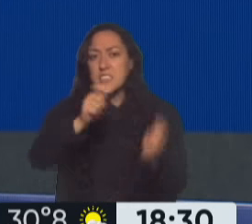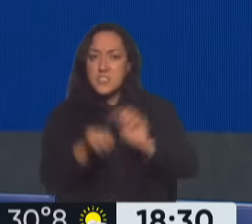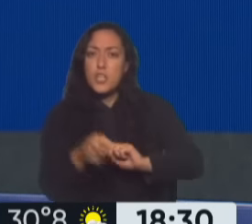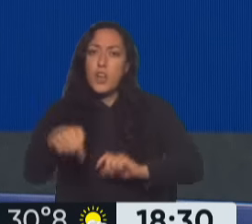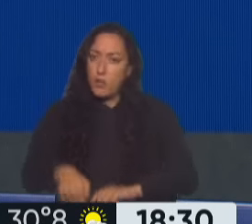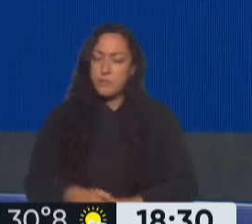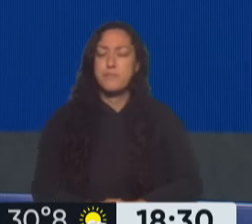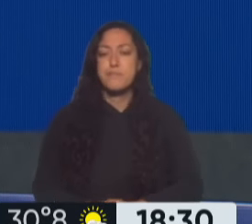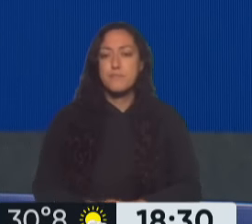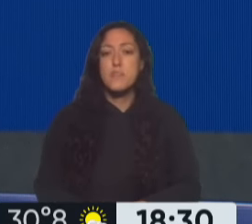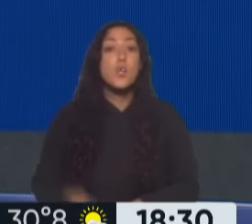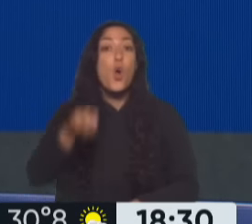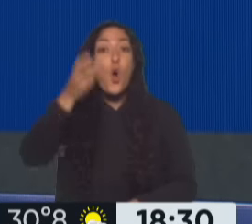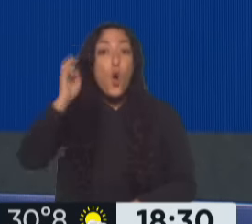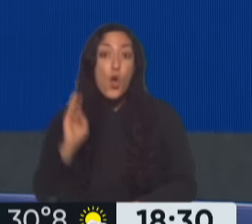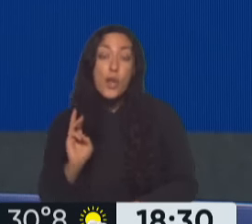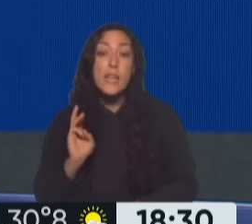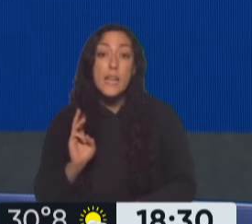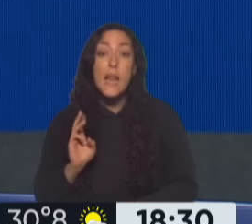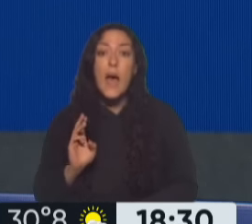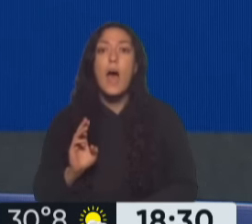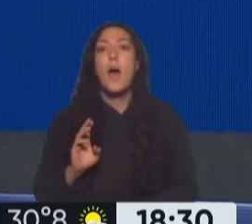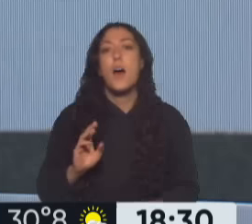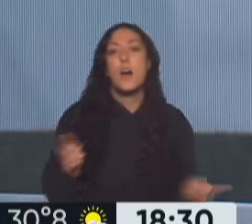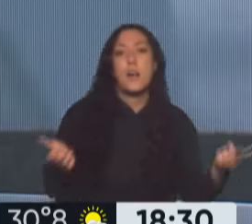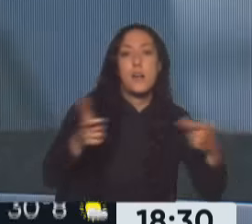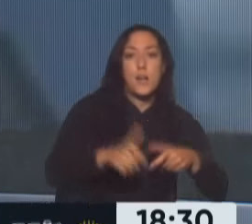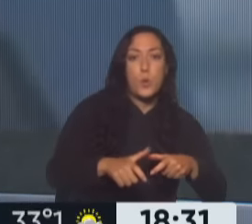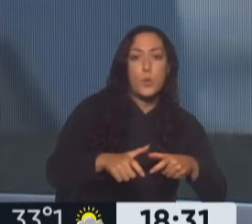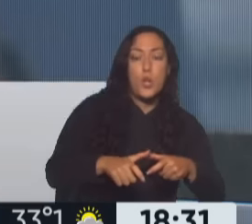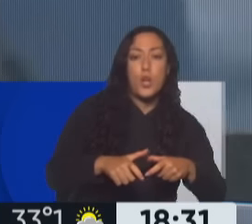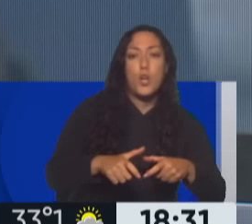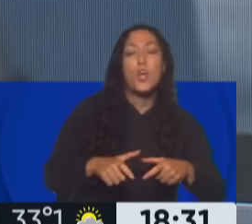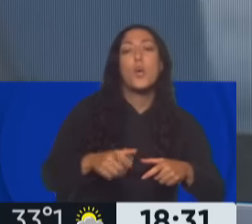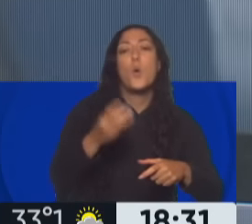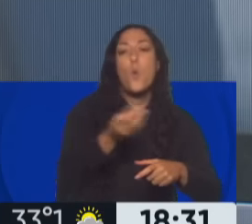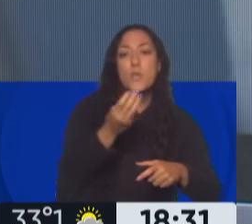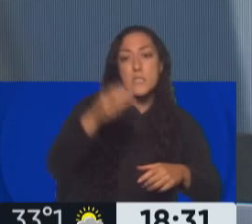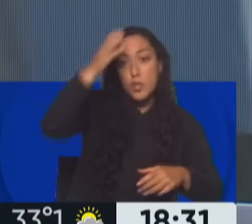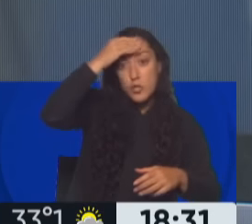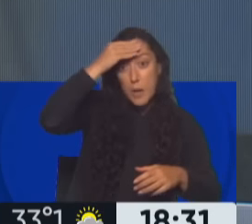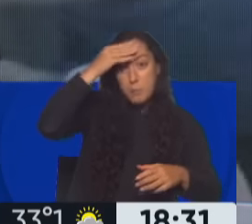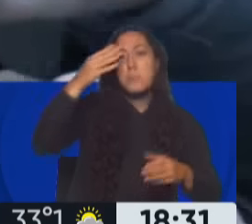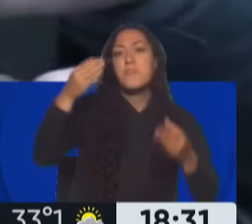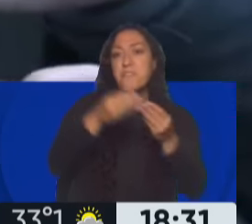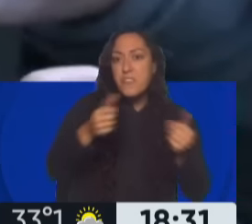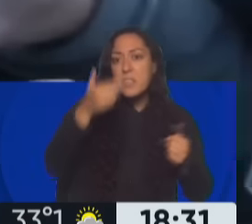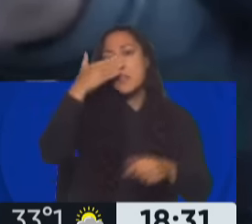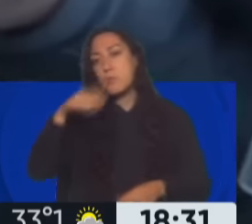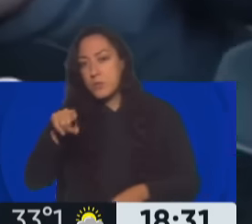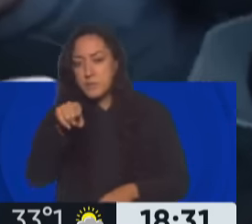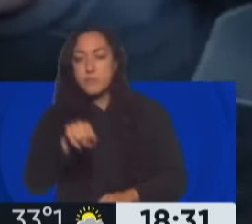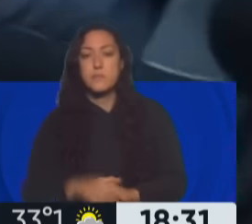vamos a ver a la propia Corina Machado, pero instantes después de su reunión en la Casa Blanca en Washington con Donald Trump.